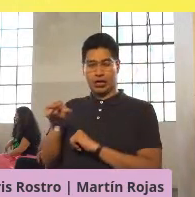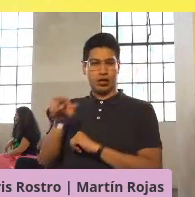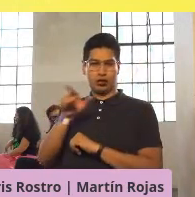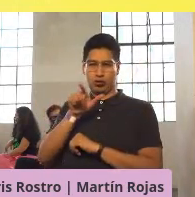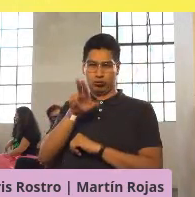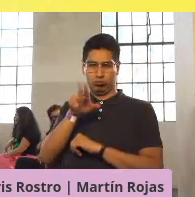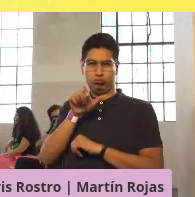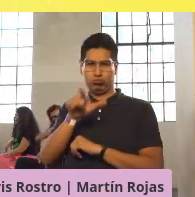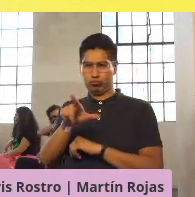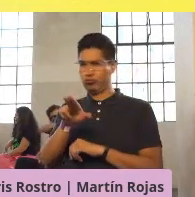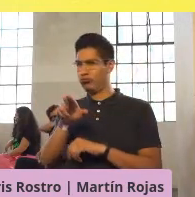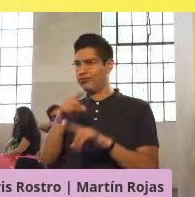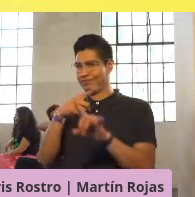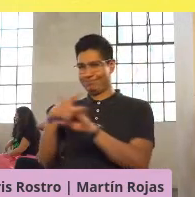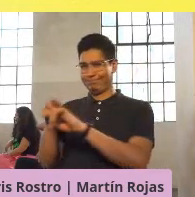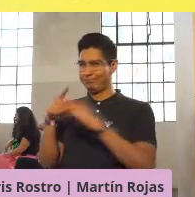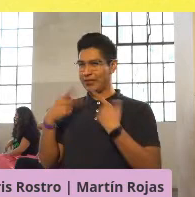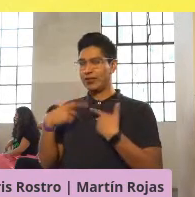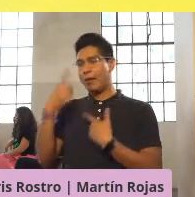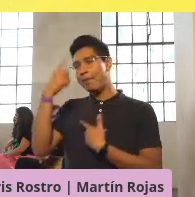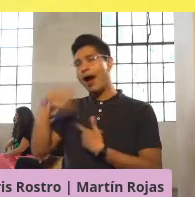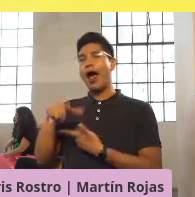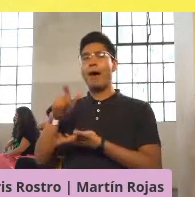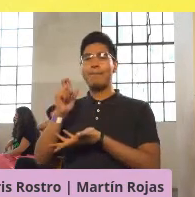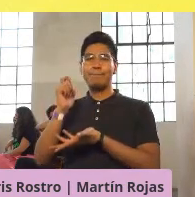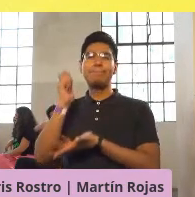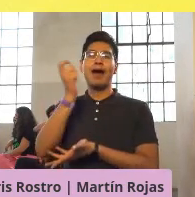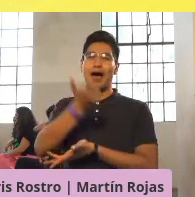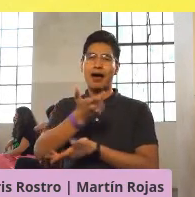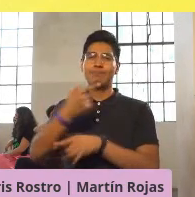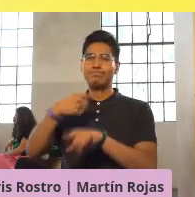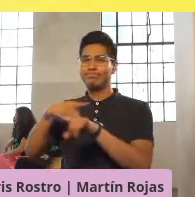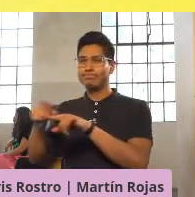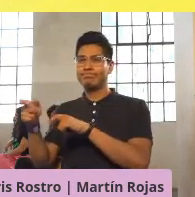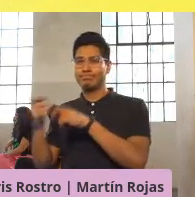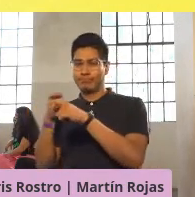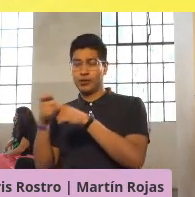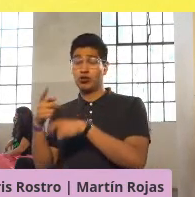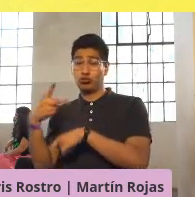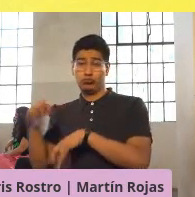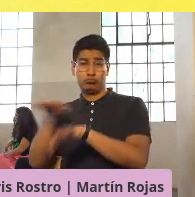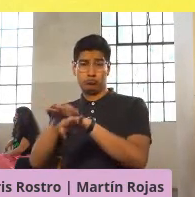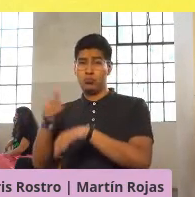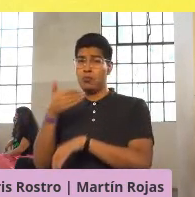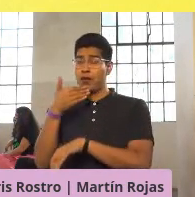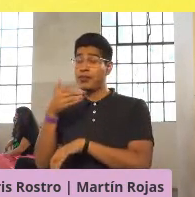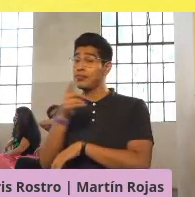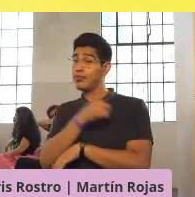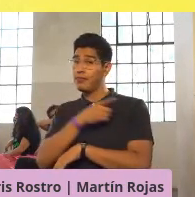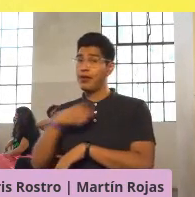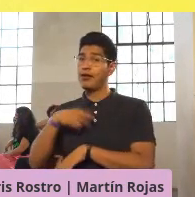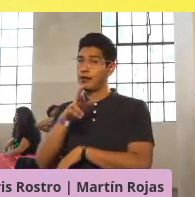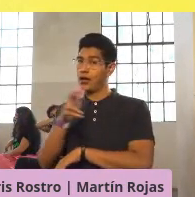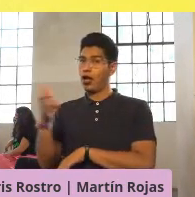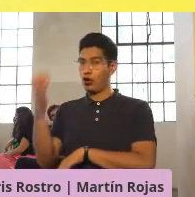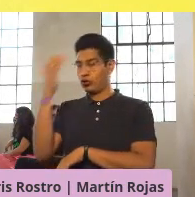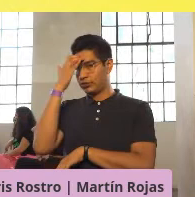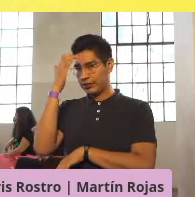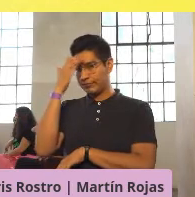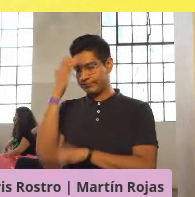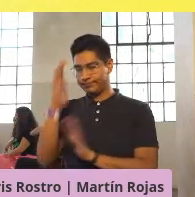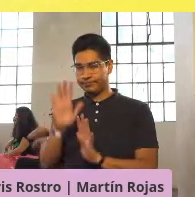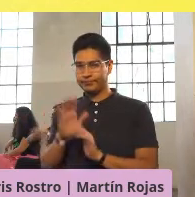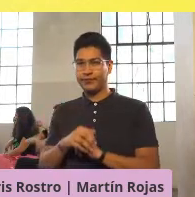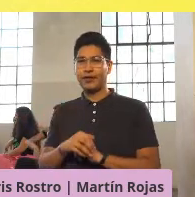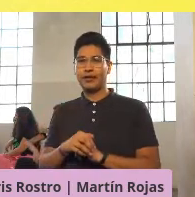condiciones para que así sea. Entonces está muy chido, porque luego también es una labor muy invisible, ¿no? como que luego es así de, ah, bueno, pues las cosas pasan,